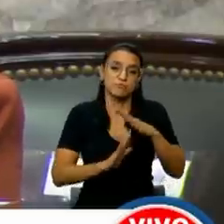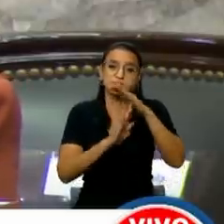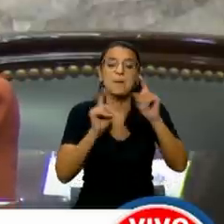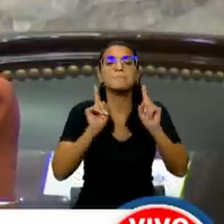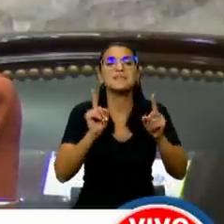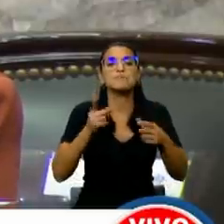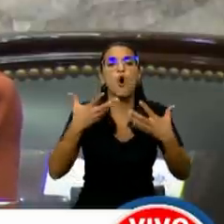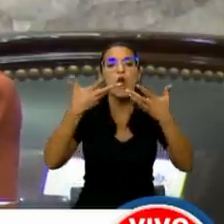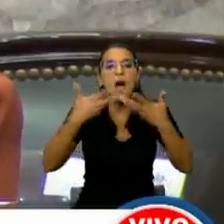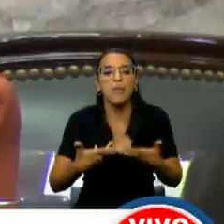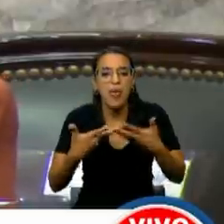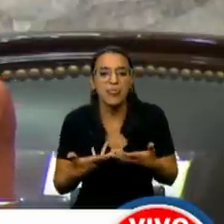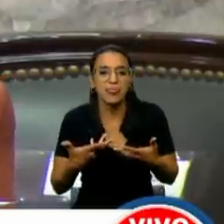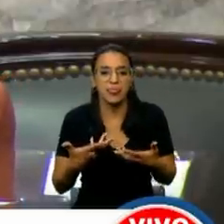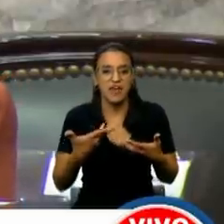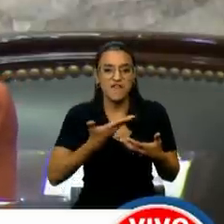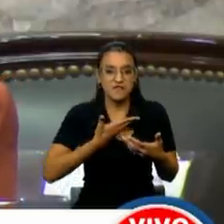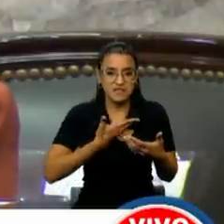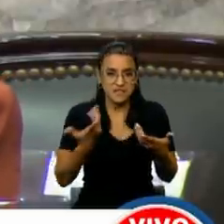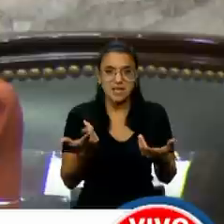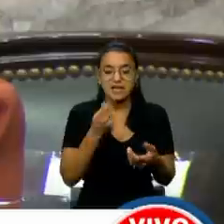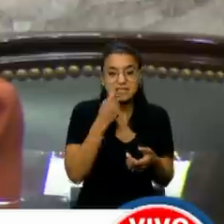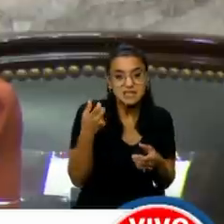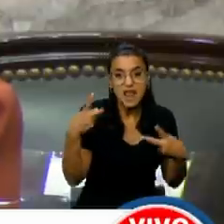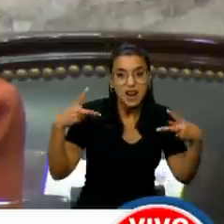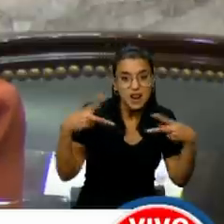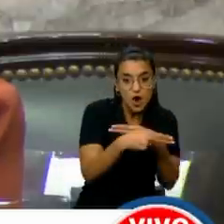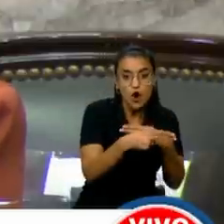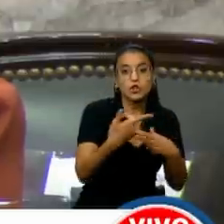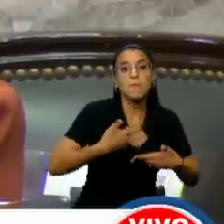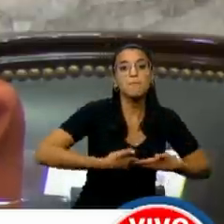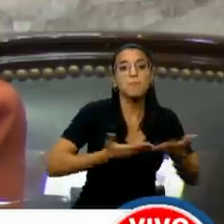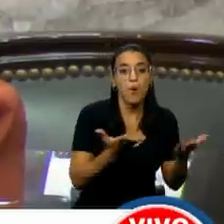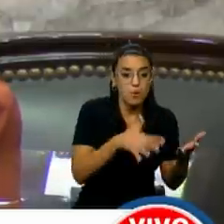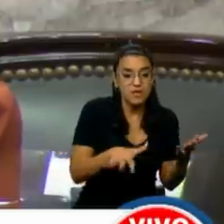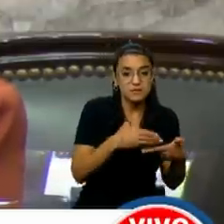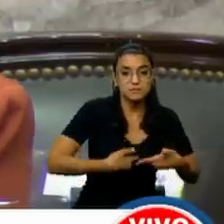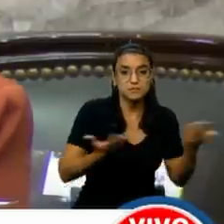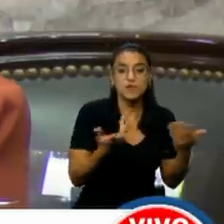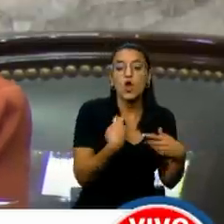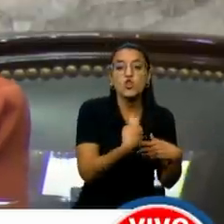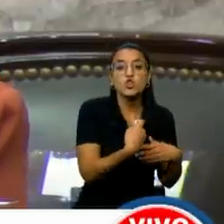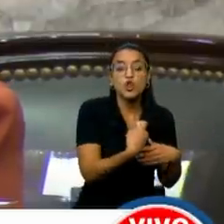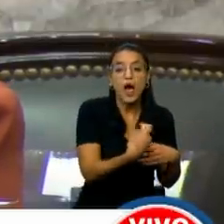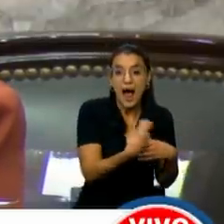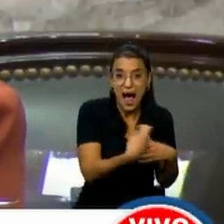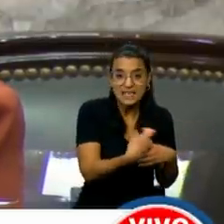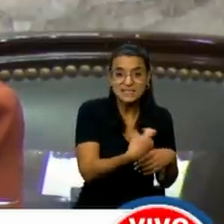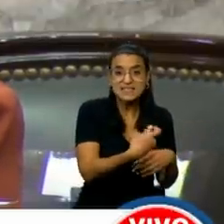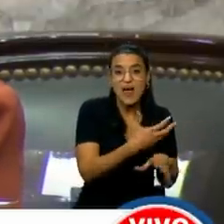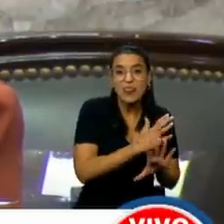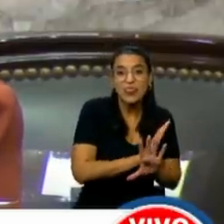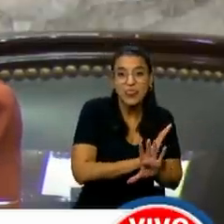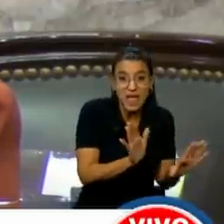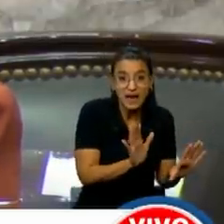física que es que el ajuste que no hace el sector público es decir lo que no deja de gastar el sector público